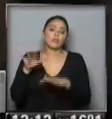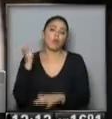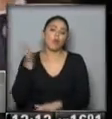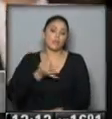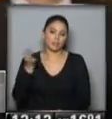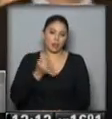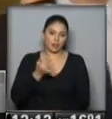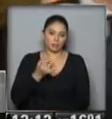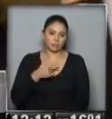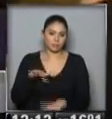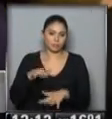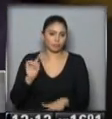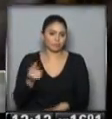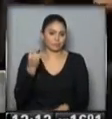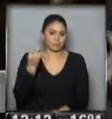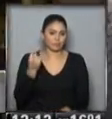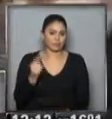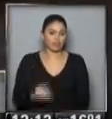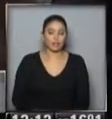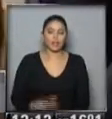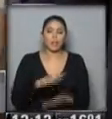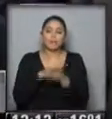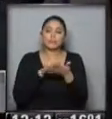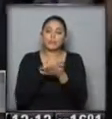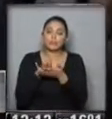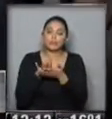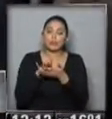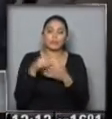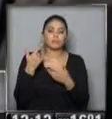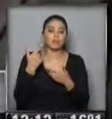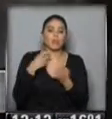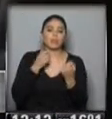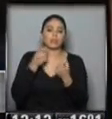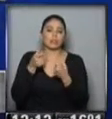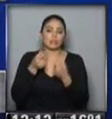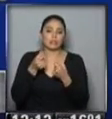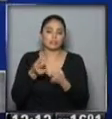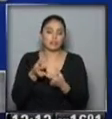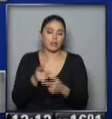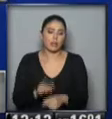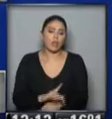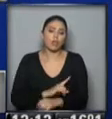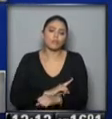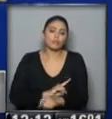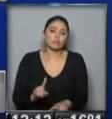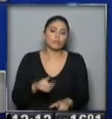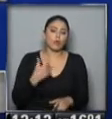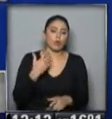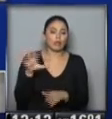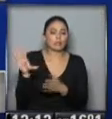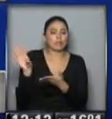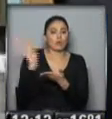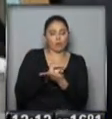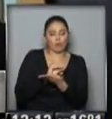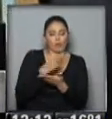una situación única, y que las soluciones que allí se apliquen no tienen por qué entenderse como una referencia de lo que se